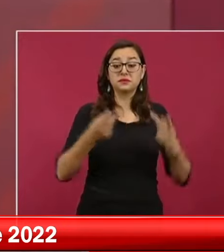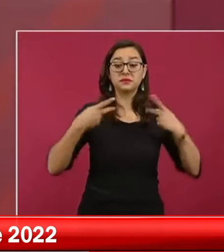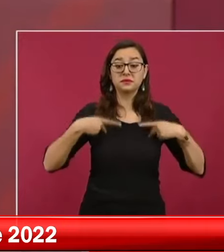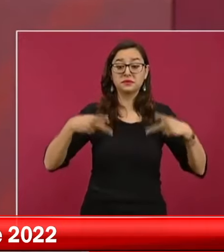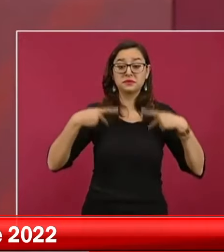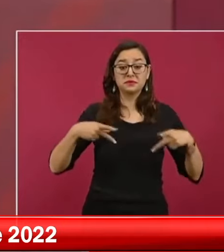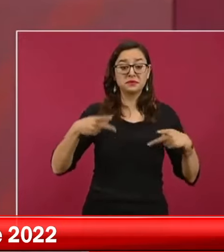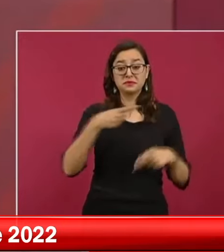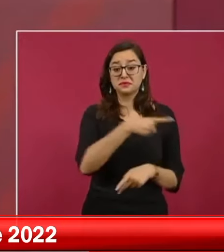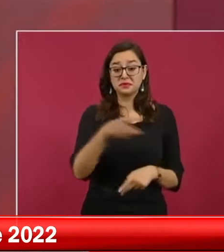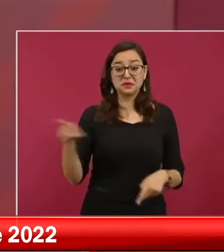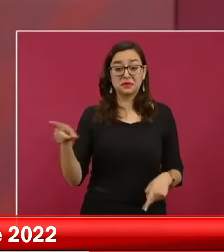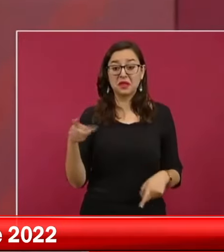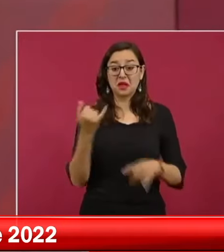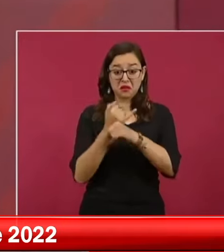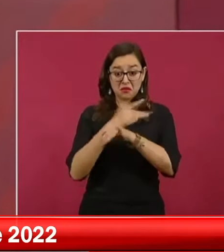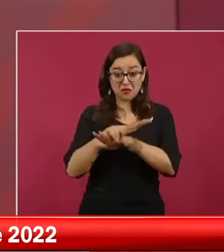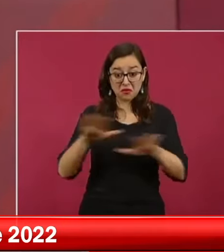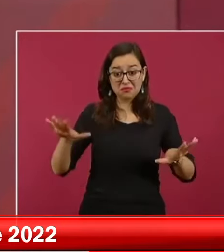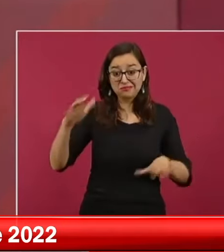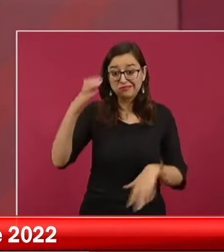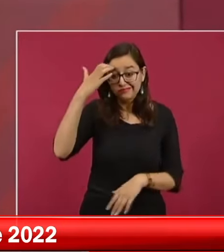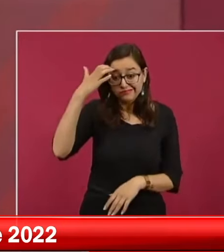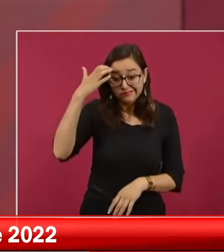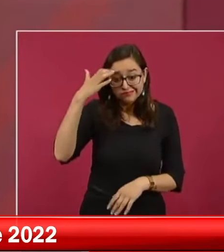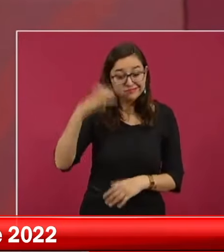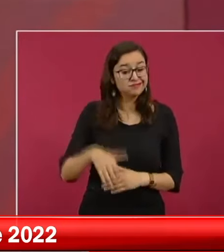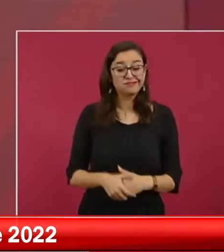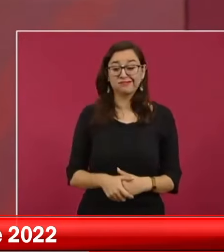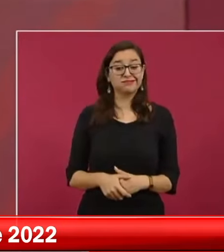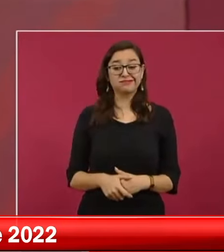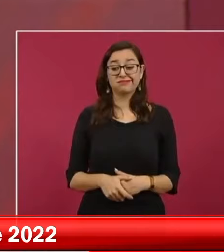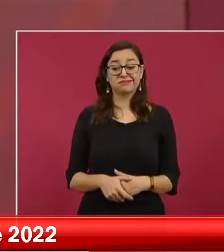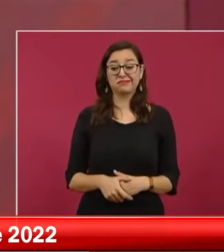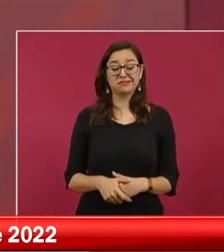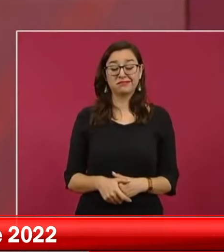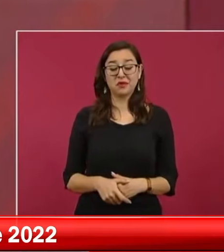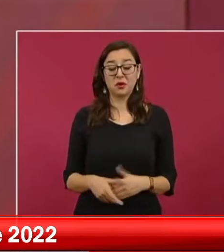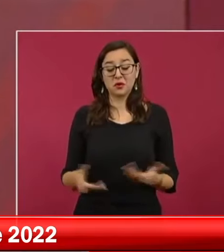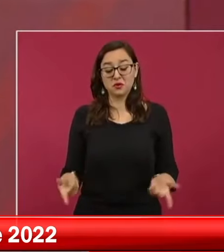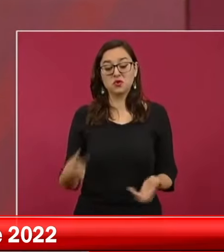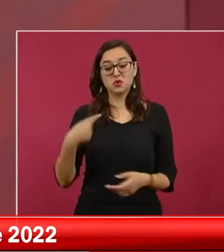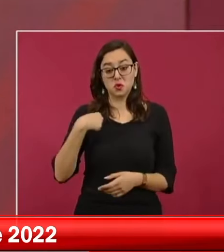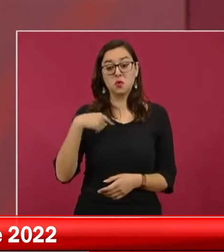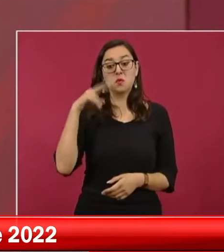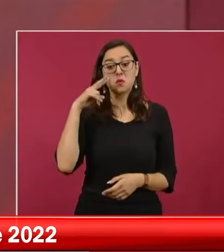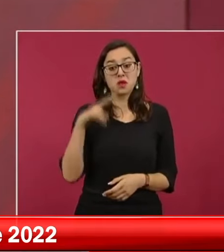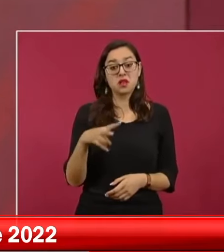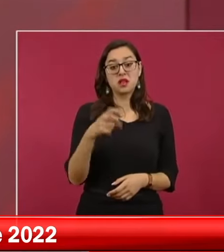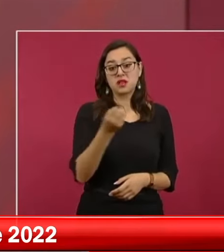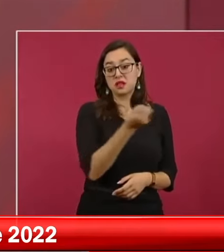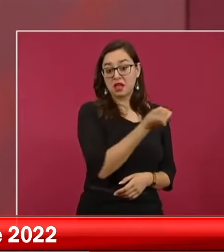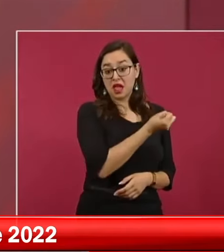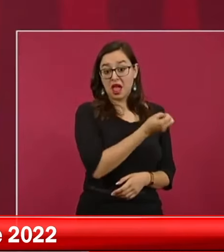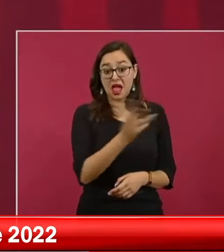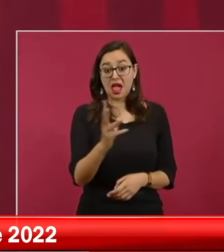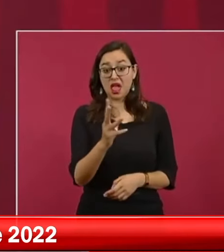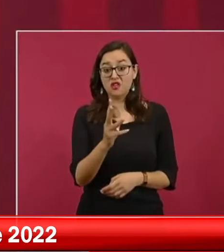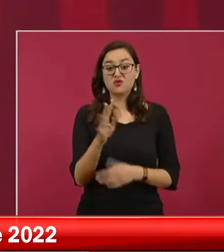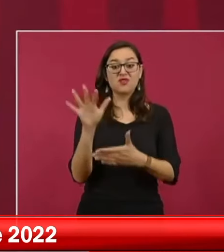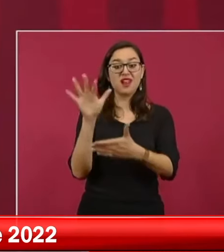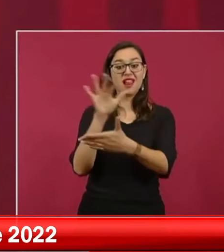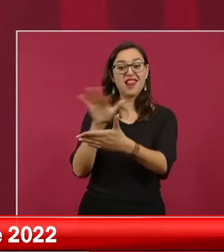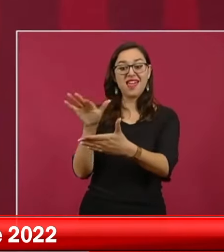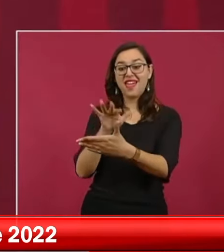a uno que esté claramente yo creo que todos estaban leyendo me